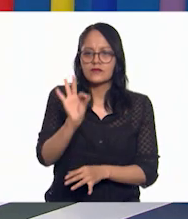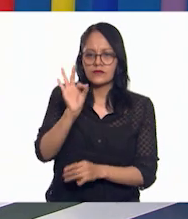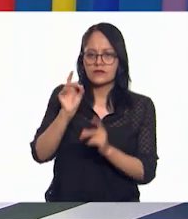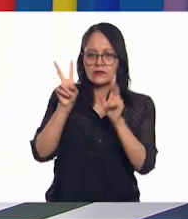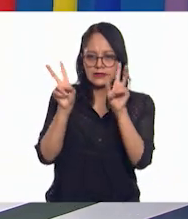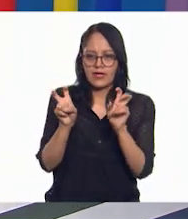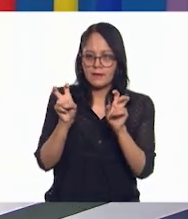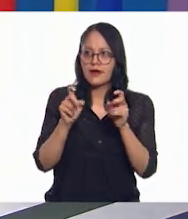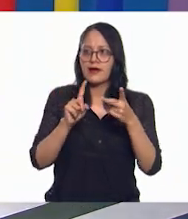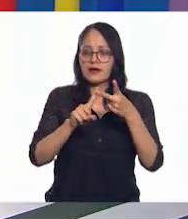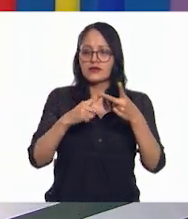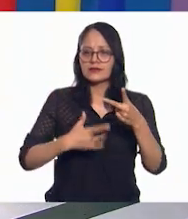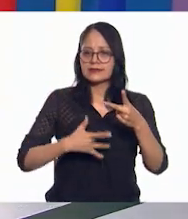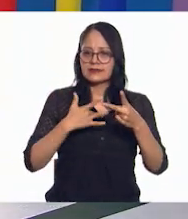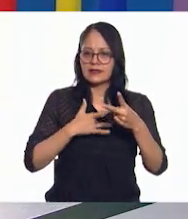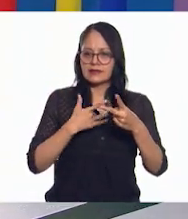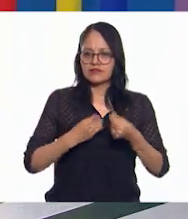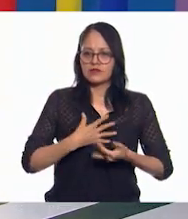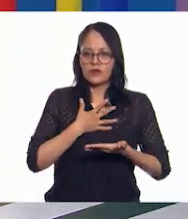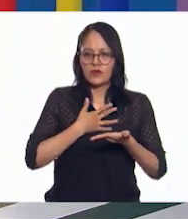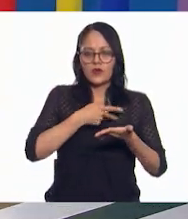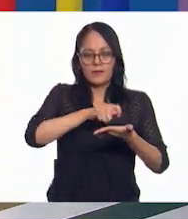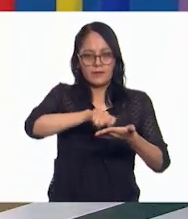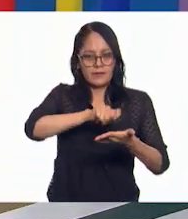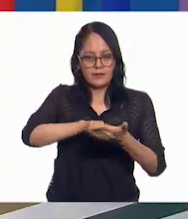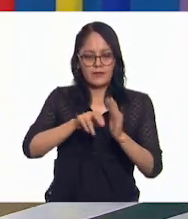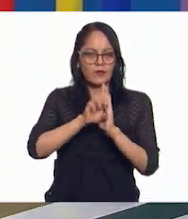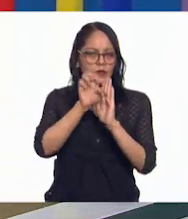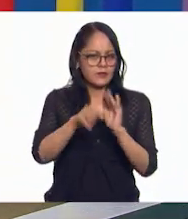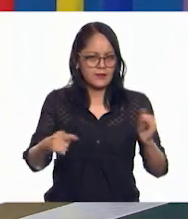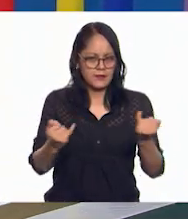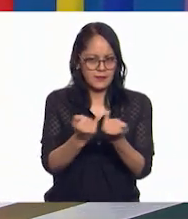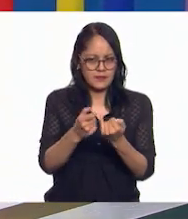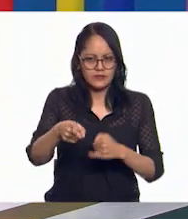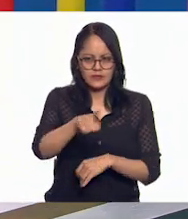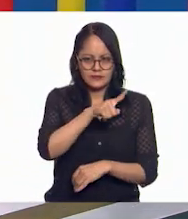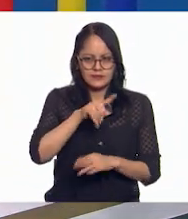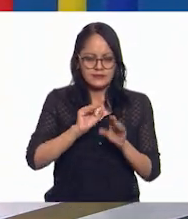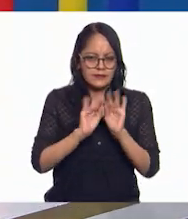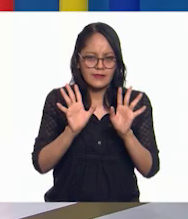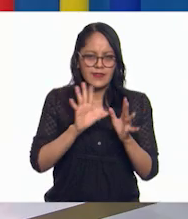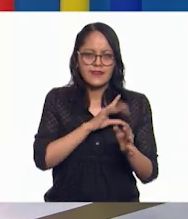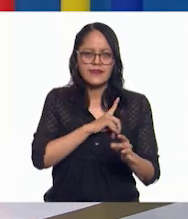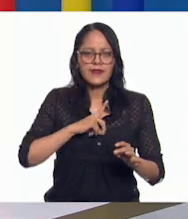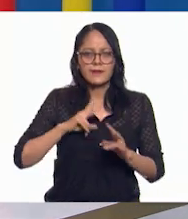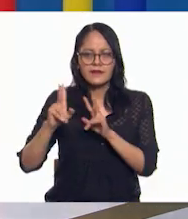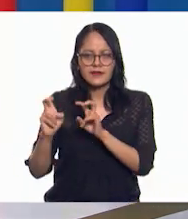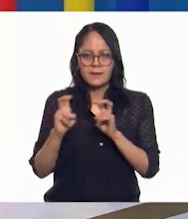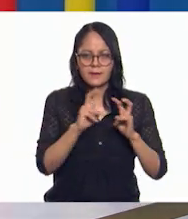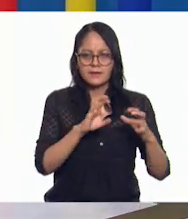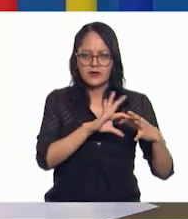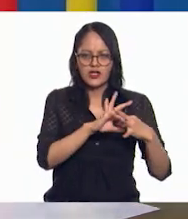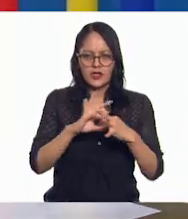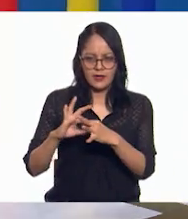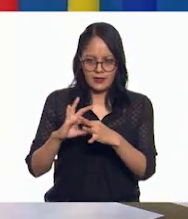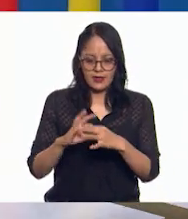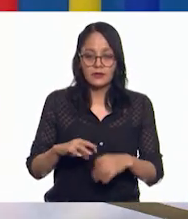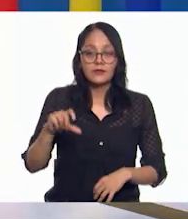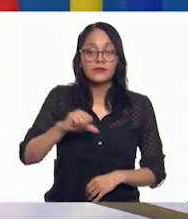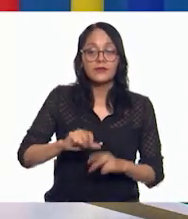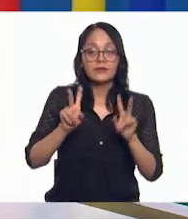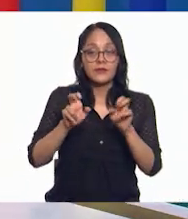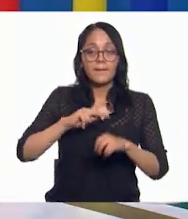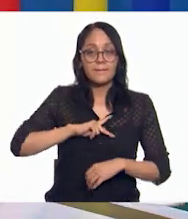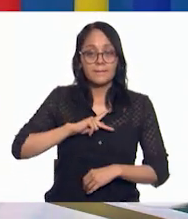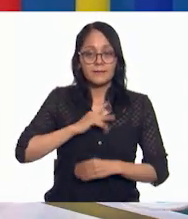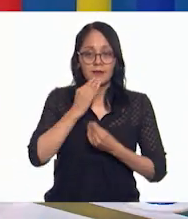un sentimiento sobre el que quieran escribir, los cuales, como resulta obvio, deben de estar relacionados. Y en ese sentido, el tema de mi